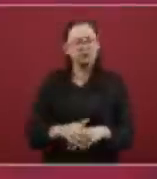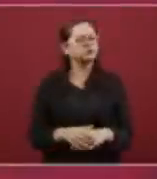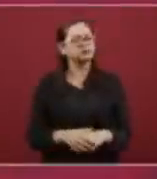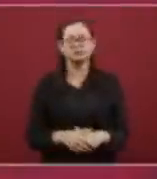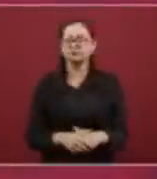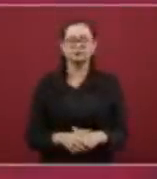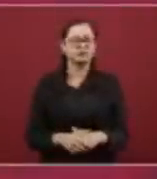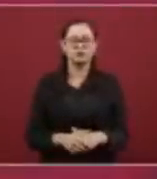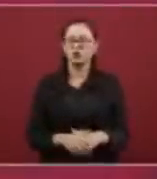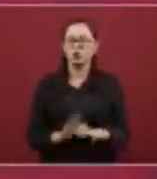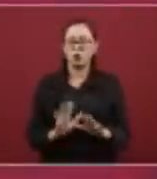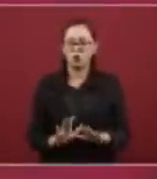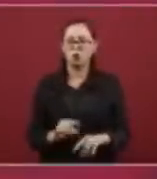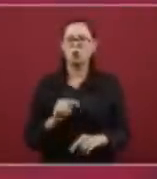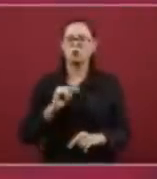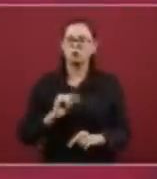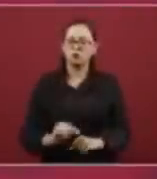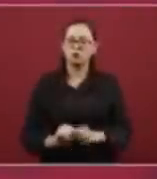haciendo esto primero